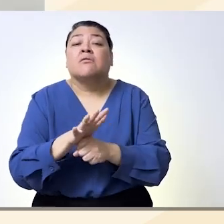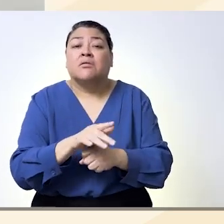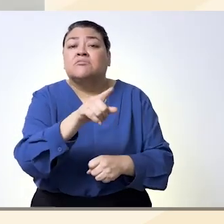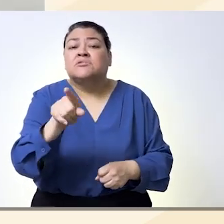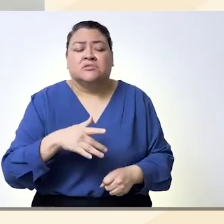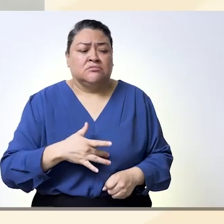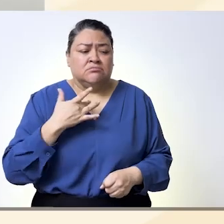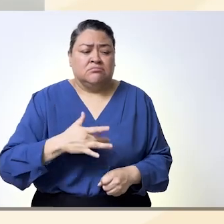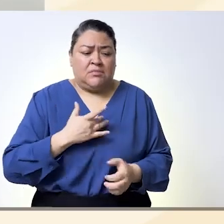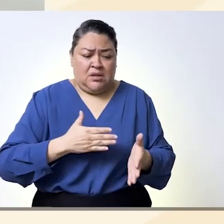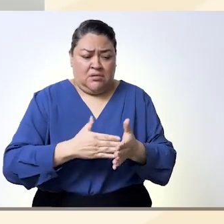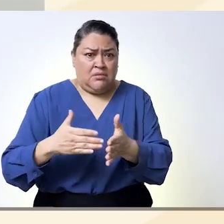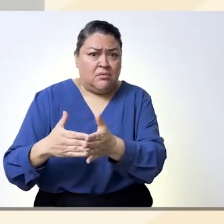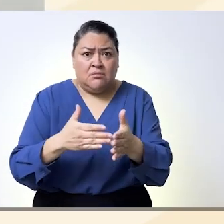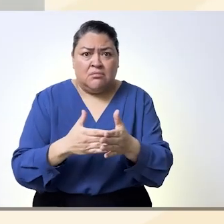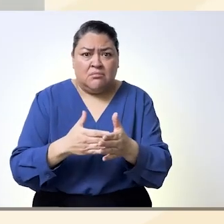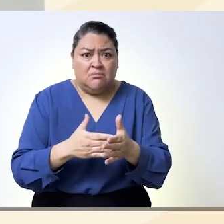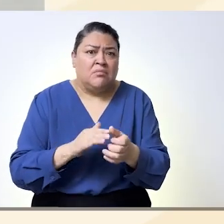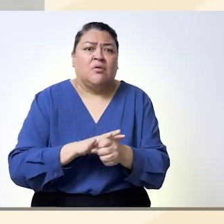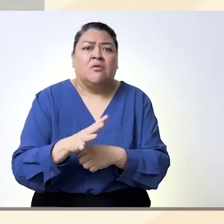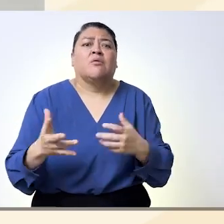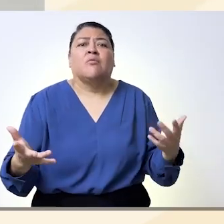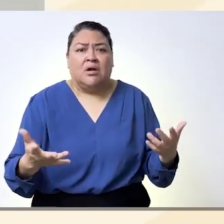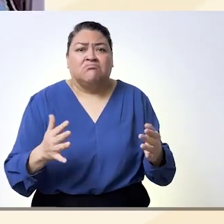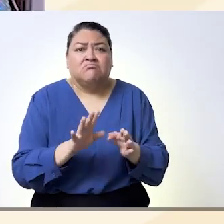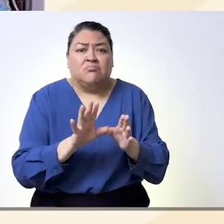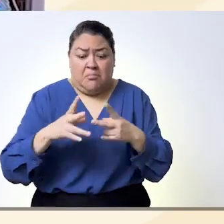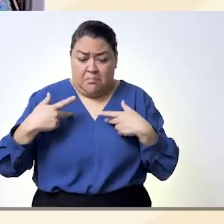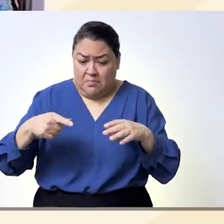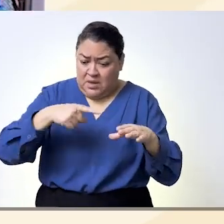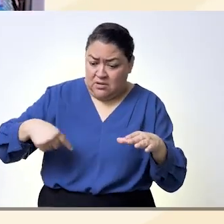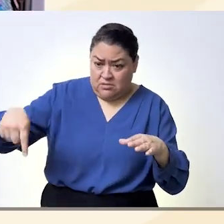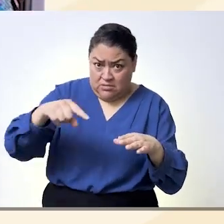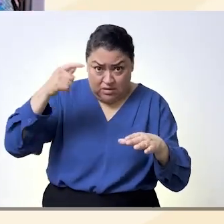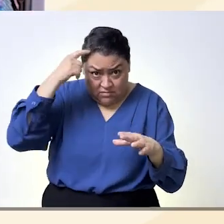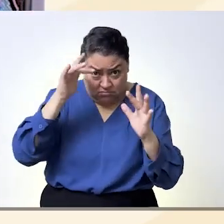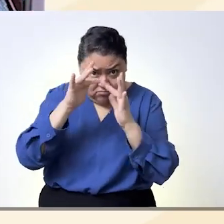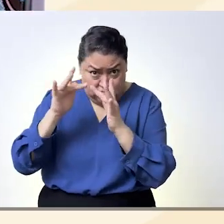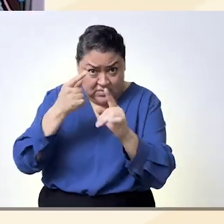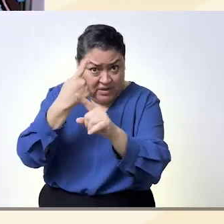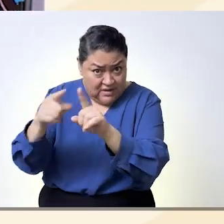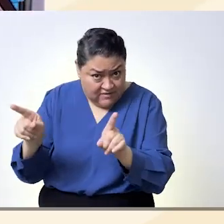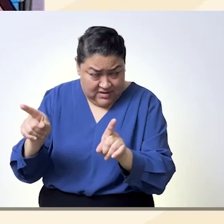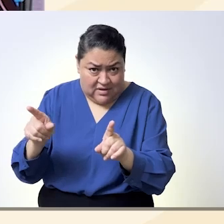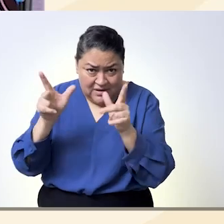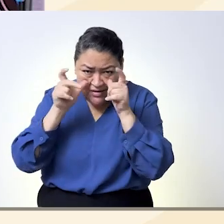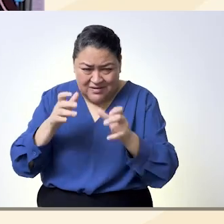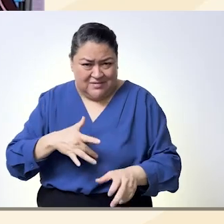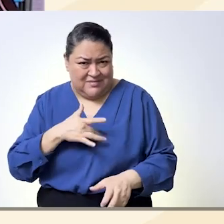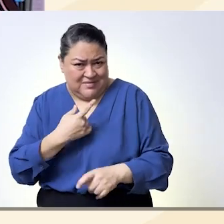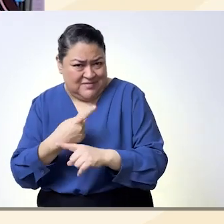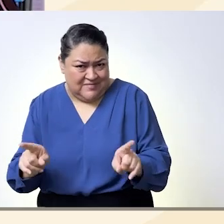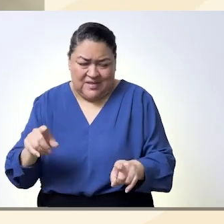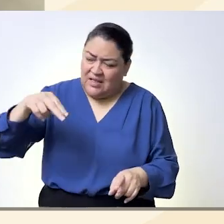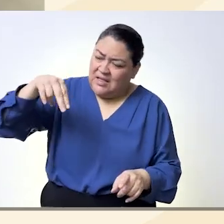¿Y cómo se ven estas barreras por las personas que nos asumimos como neurodivergentes? Vamos a comenzar en este bloque contigo, Elena. Yo creo que